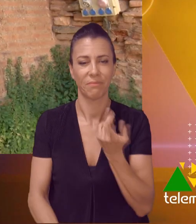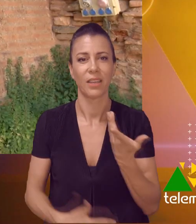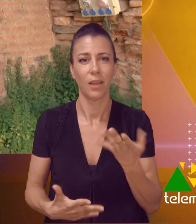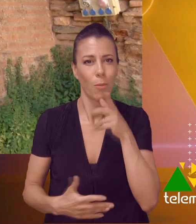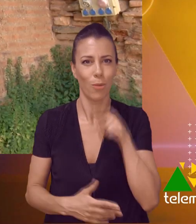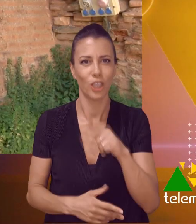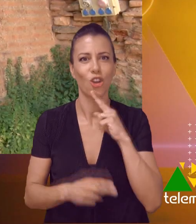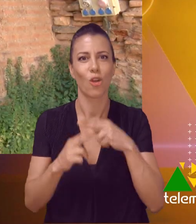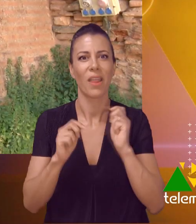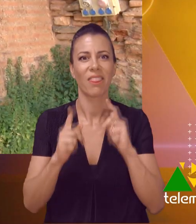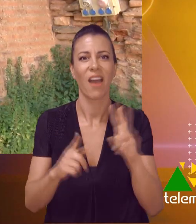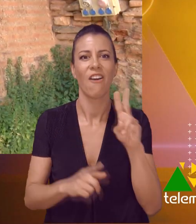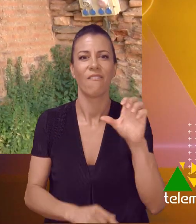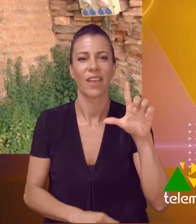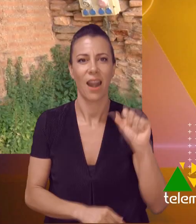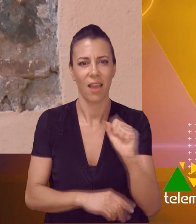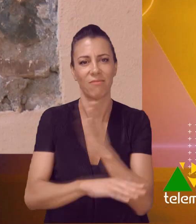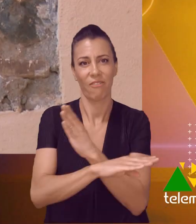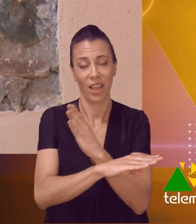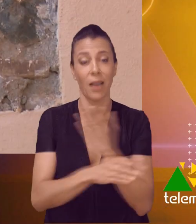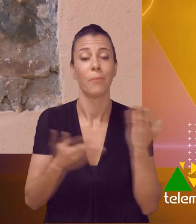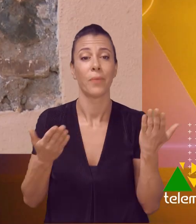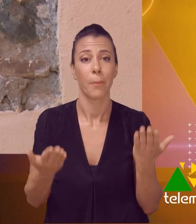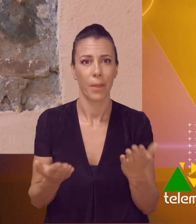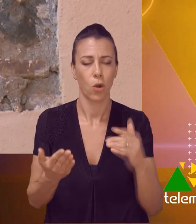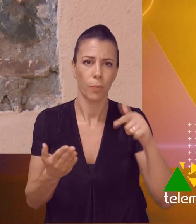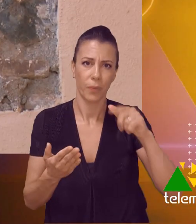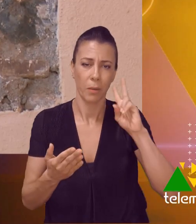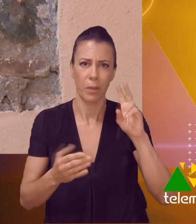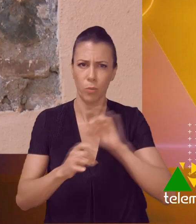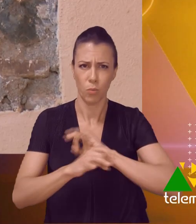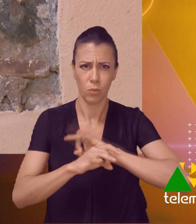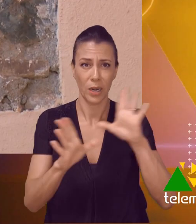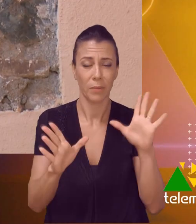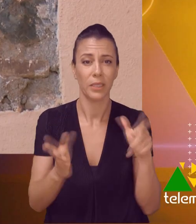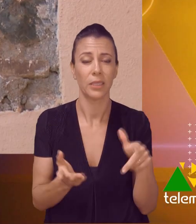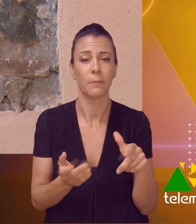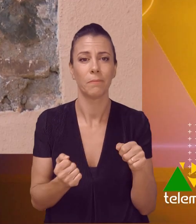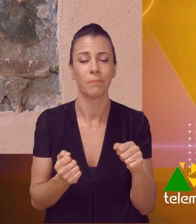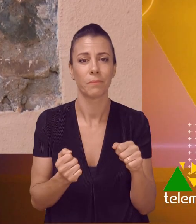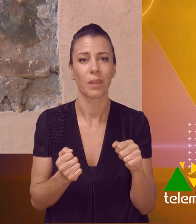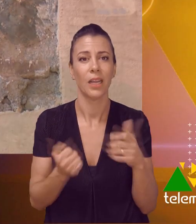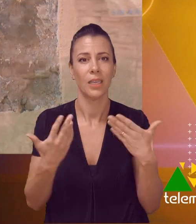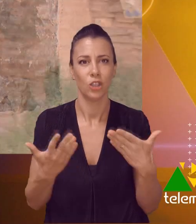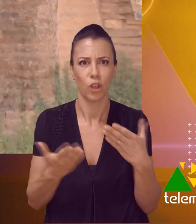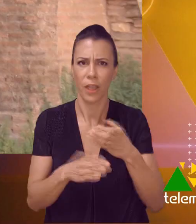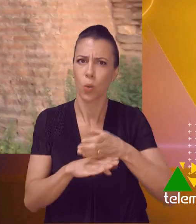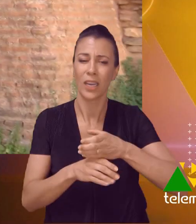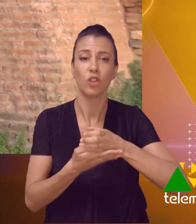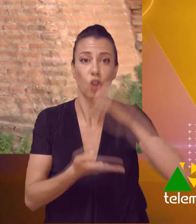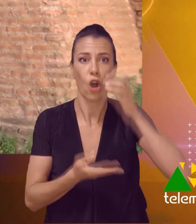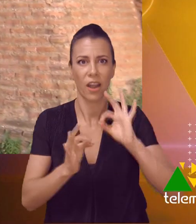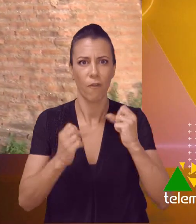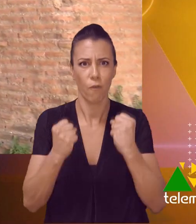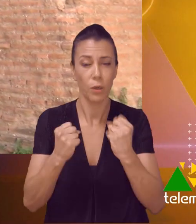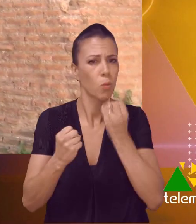aquí, lógicamente, para hacer la... Y aquí se ve perfectamente, ¿no?, las troneras, como son las troneras de la torre, y una torre fuerte que está muy